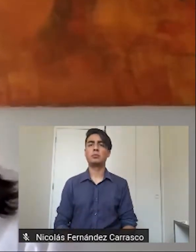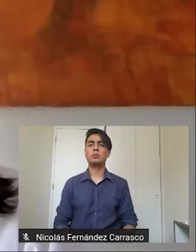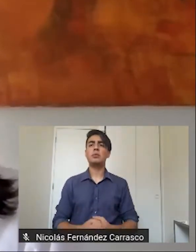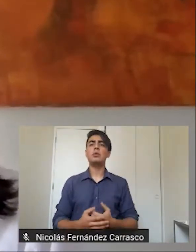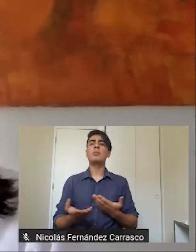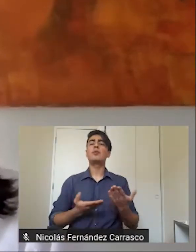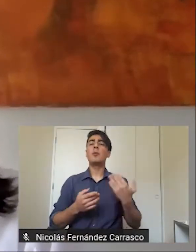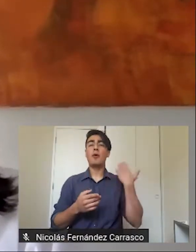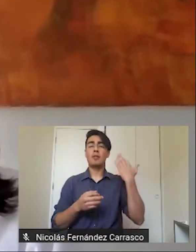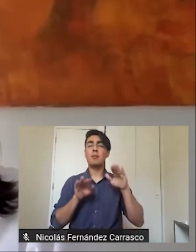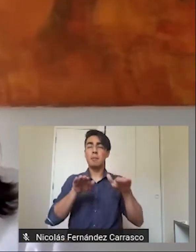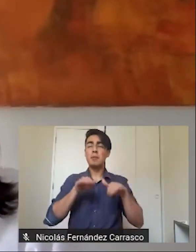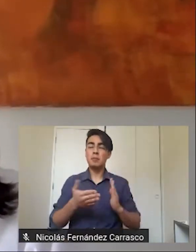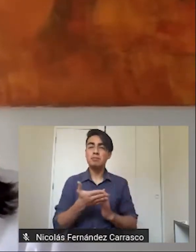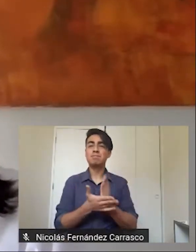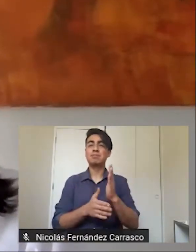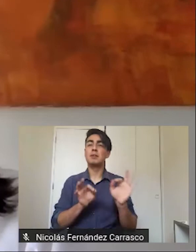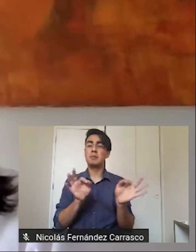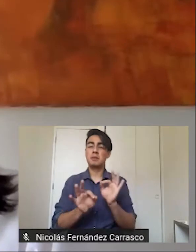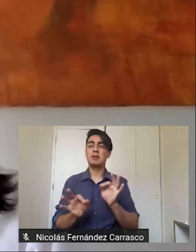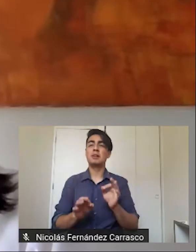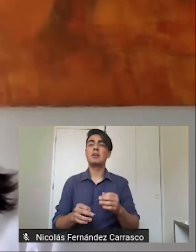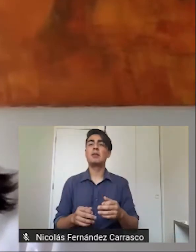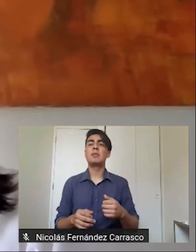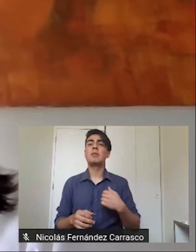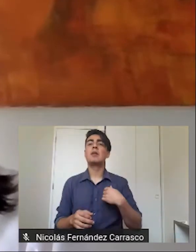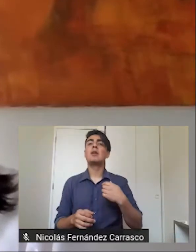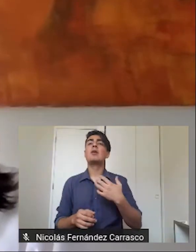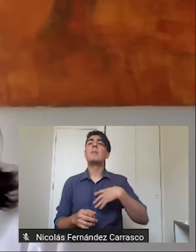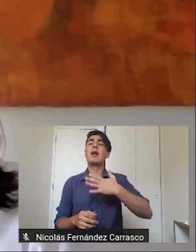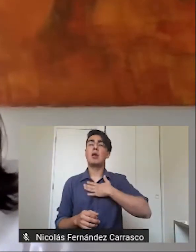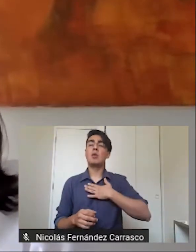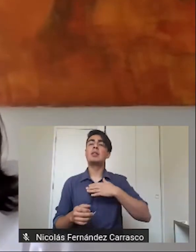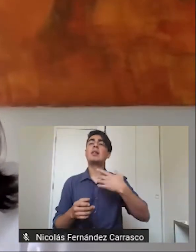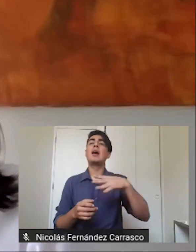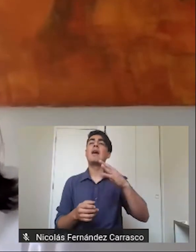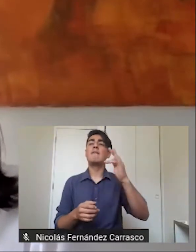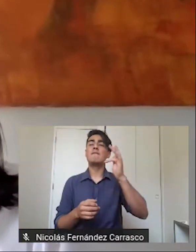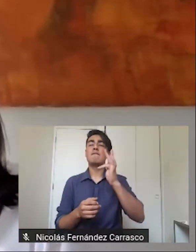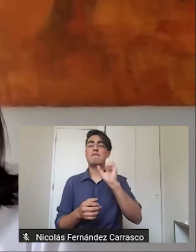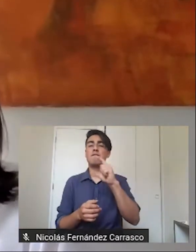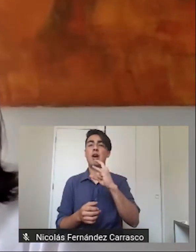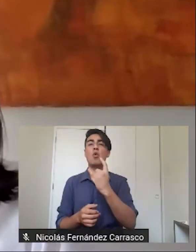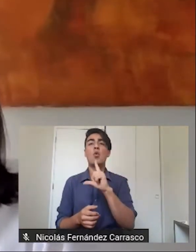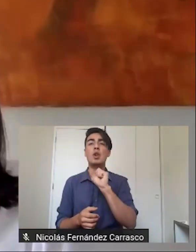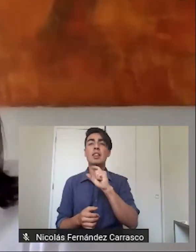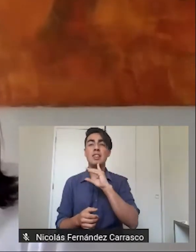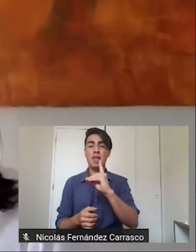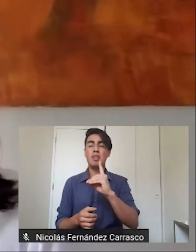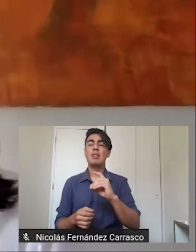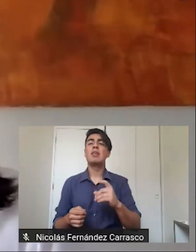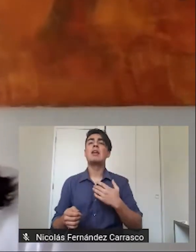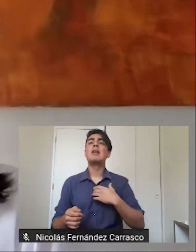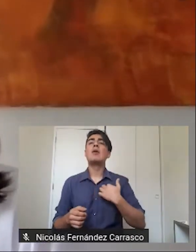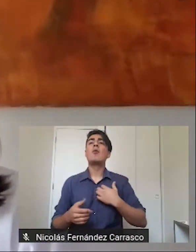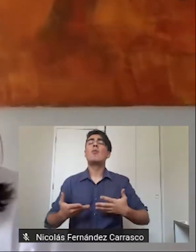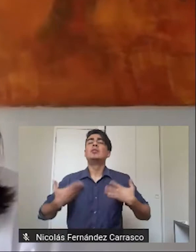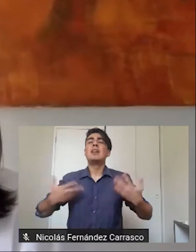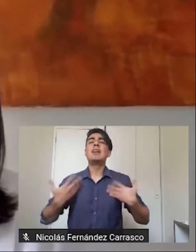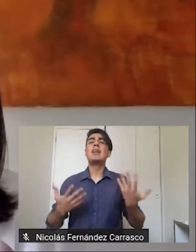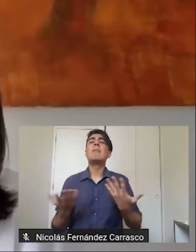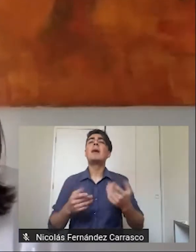mucha fuerza la importancia de formar profesores a través de un minor